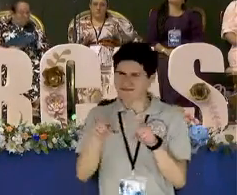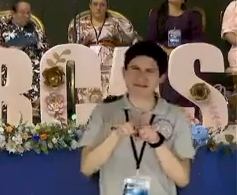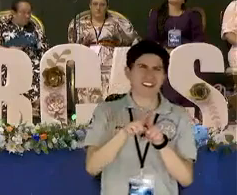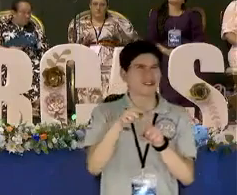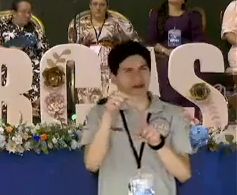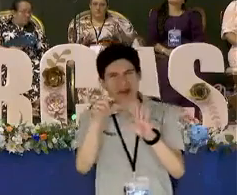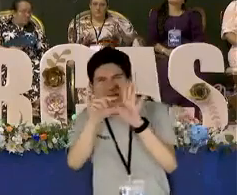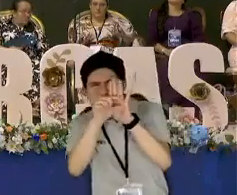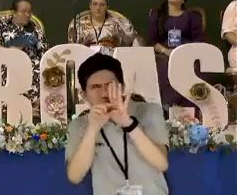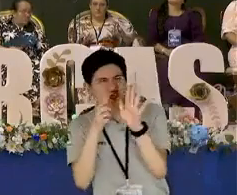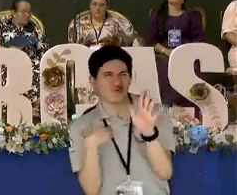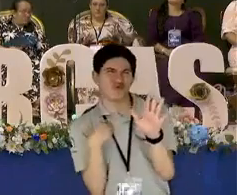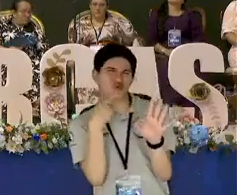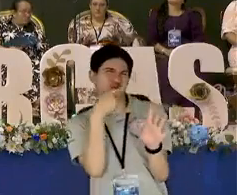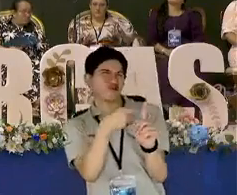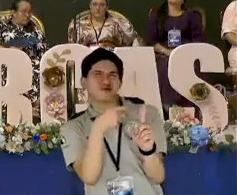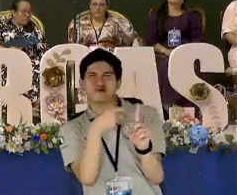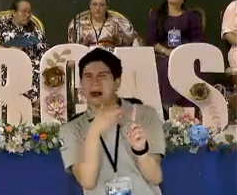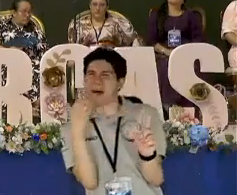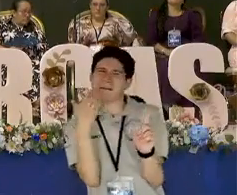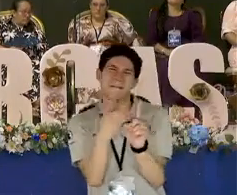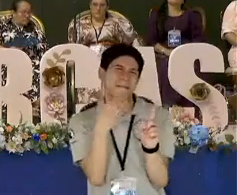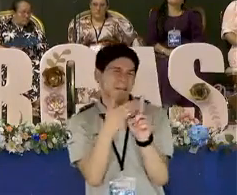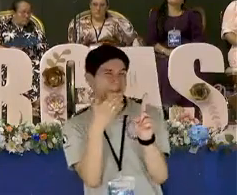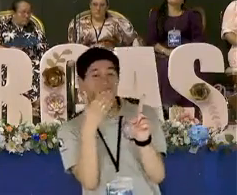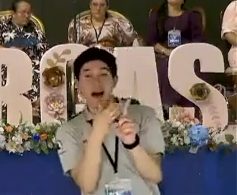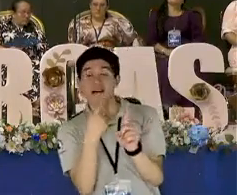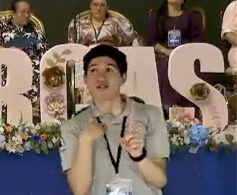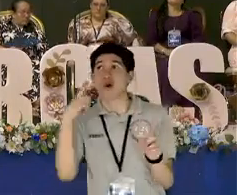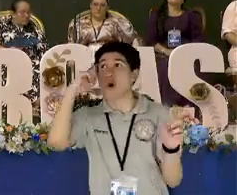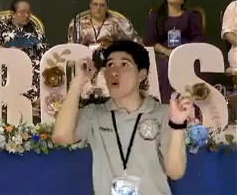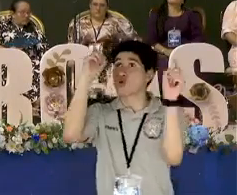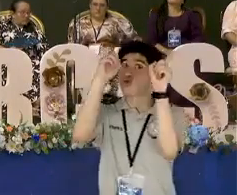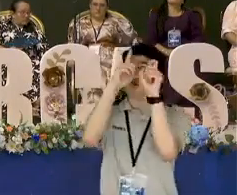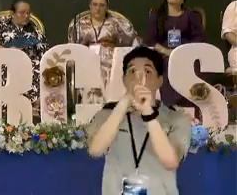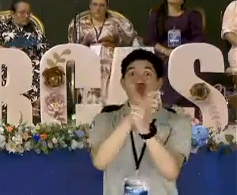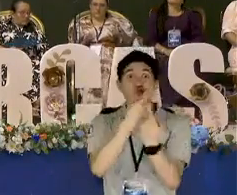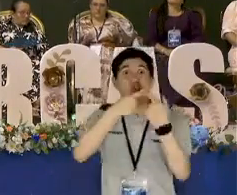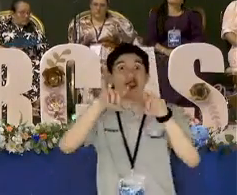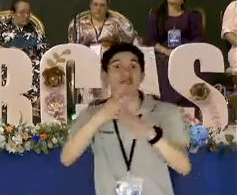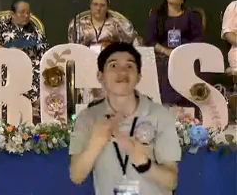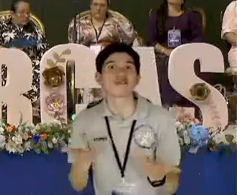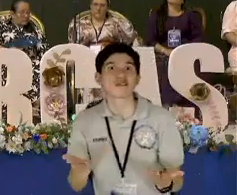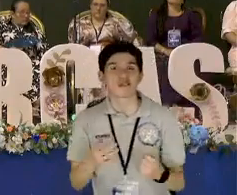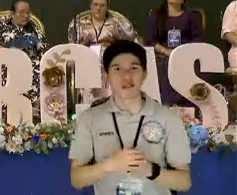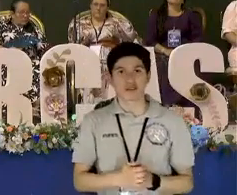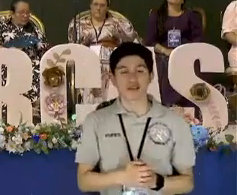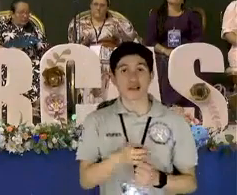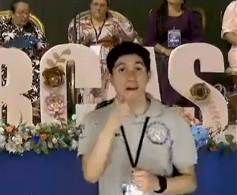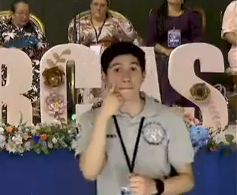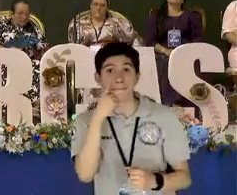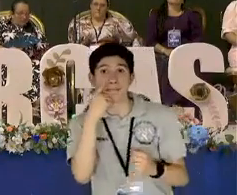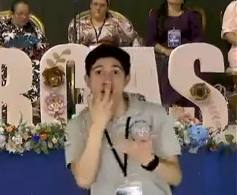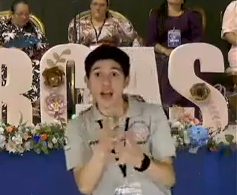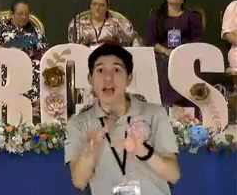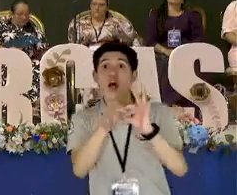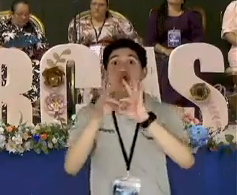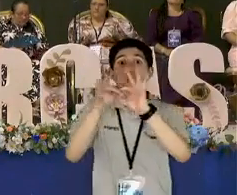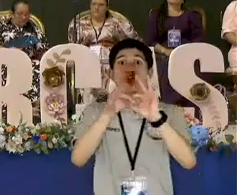Quiero decírselo de verdad. Me llevó a pensar muchísimas cosas. La unidad lleva, uno, a